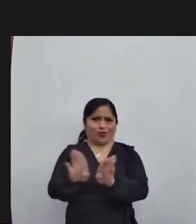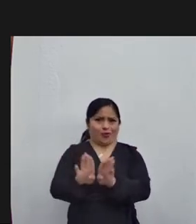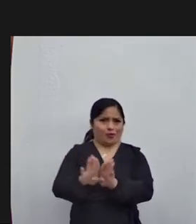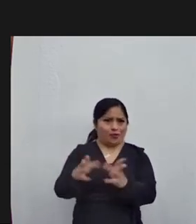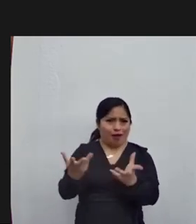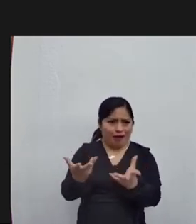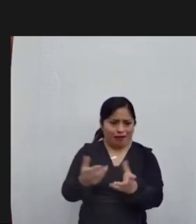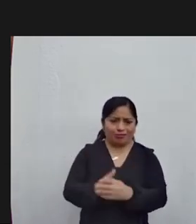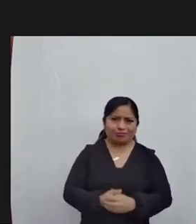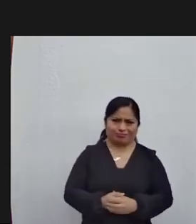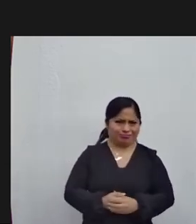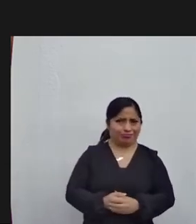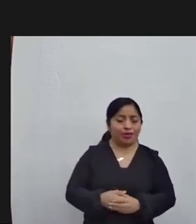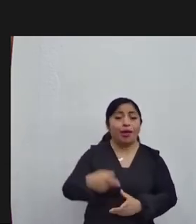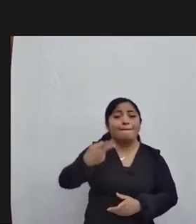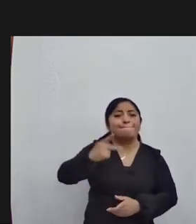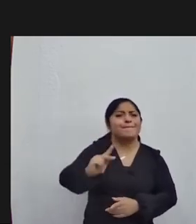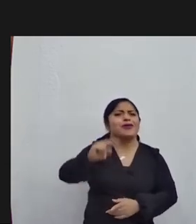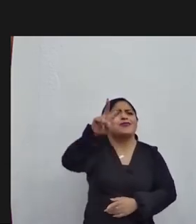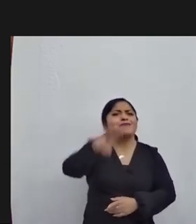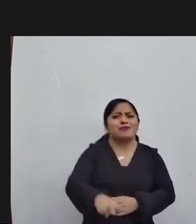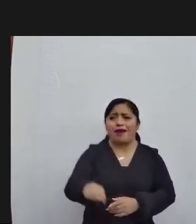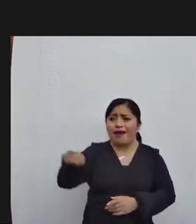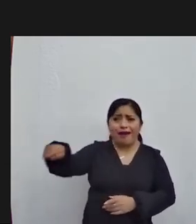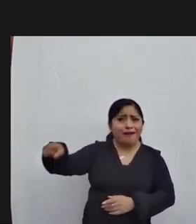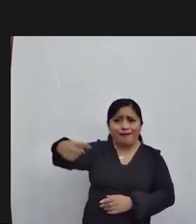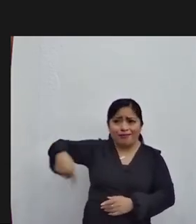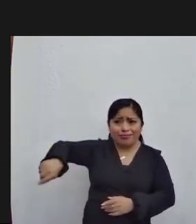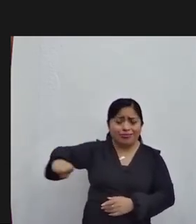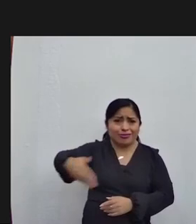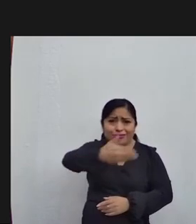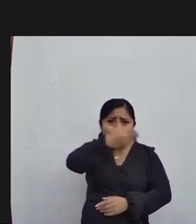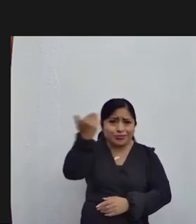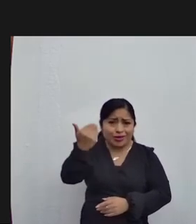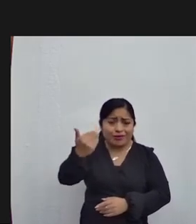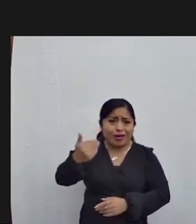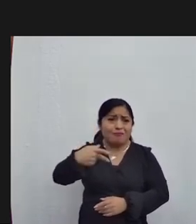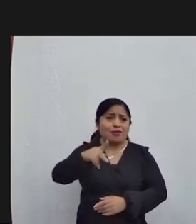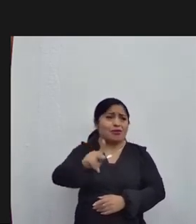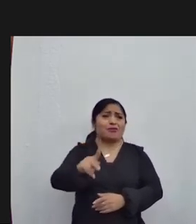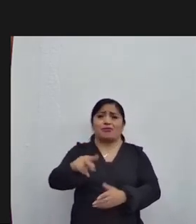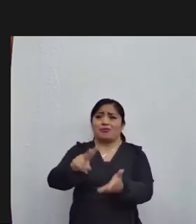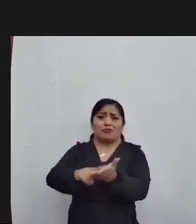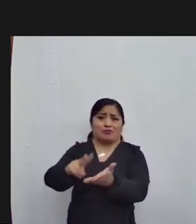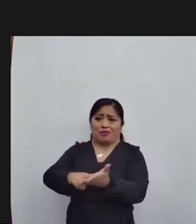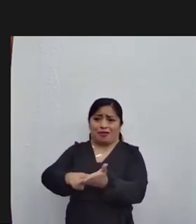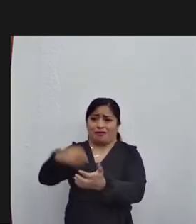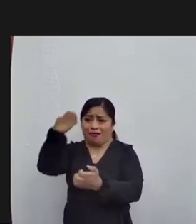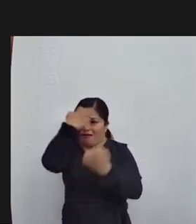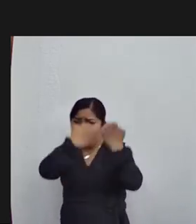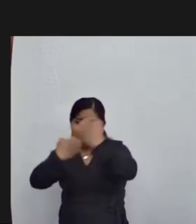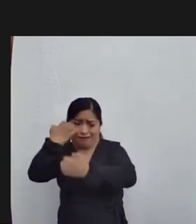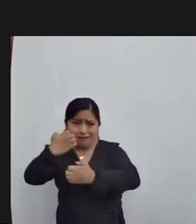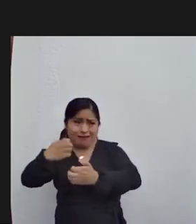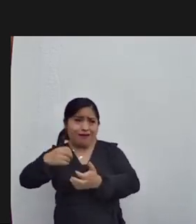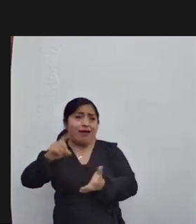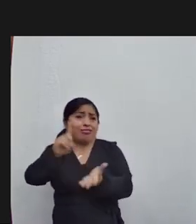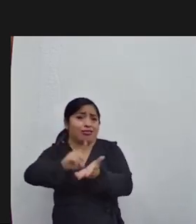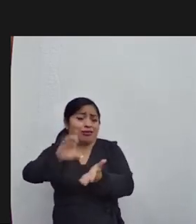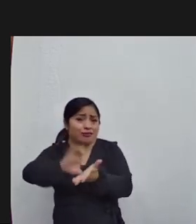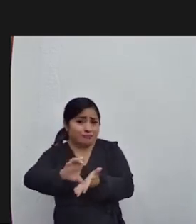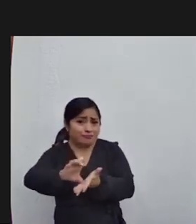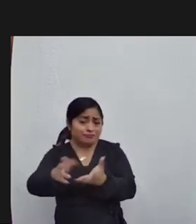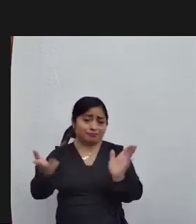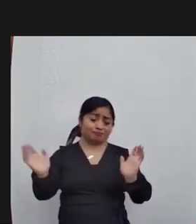ese certificado, pero realmente ellos no están valorando el diagnóstico de la discapacidad y te lo